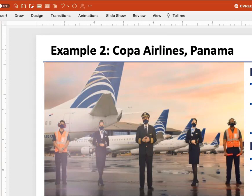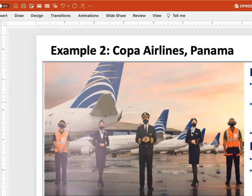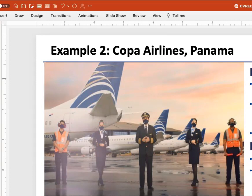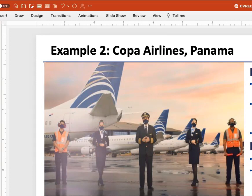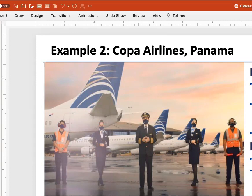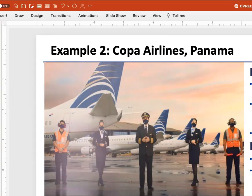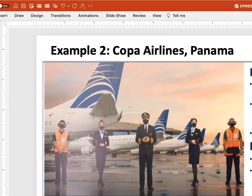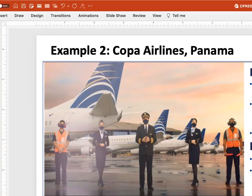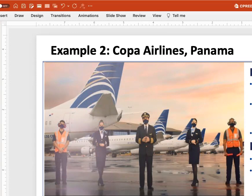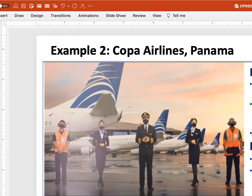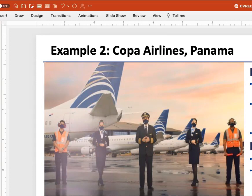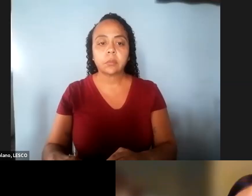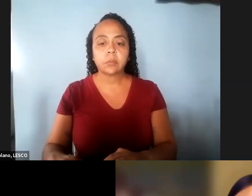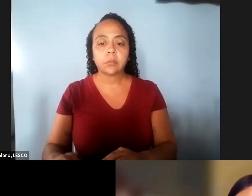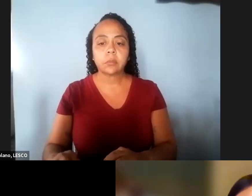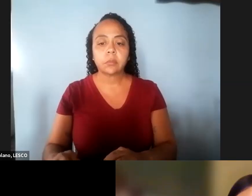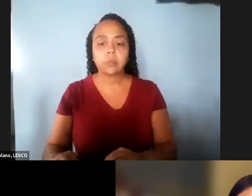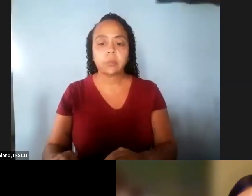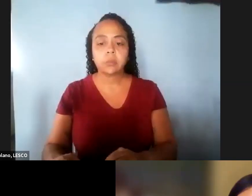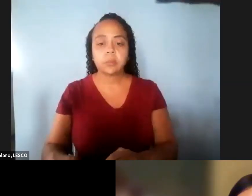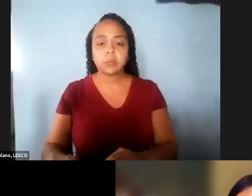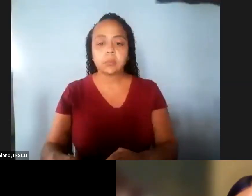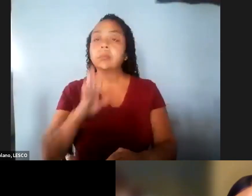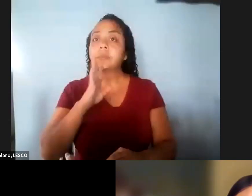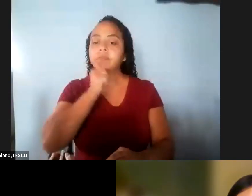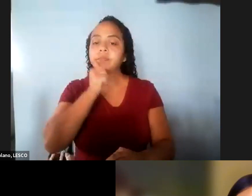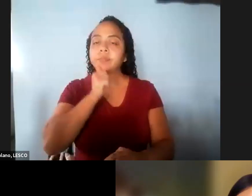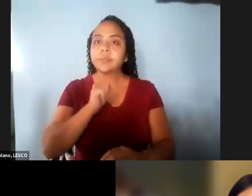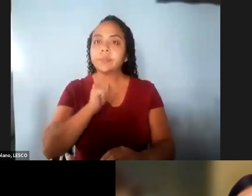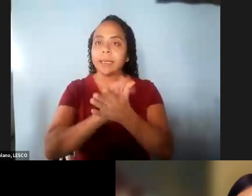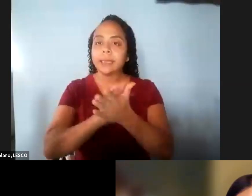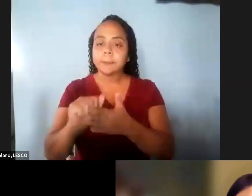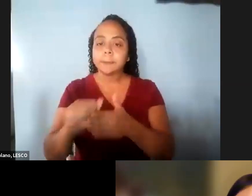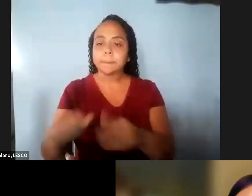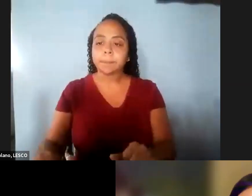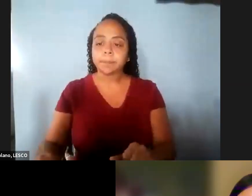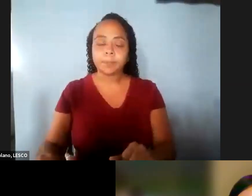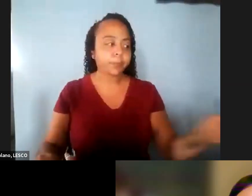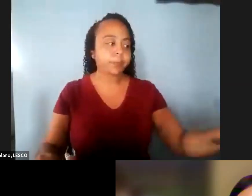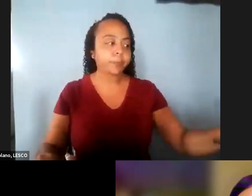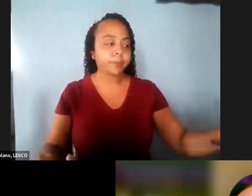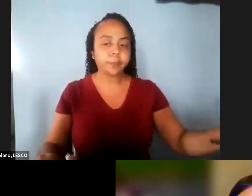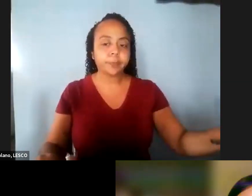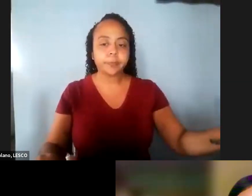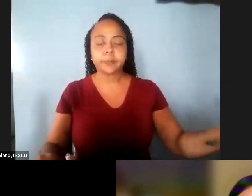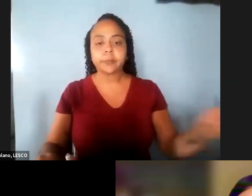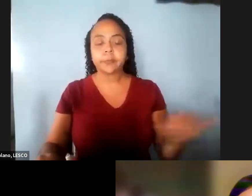sostenible definitivamente hablar de resiliencia desastres es hablar de un actuar colectivo y es altamente relevante que internalice